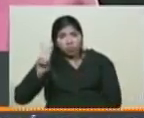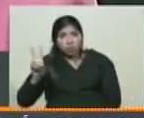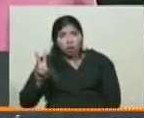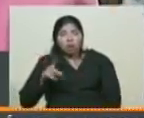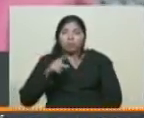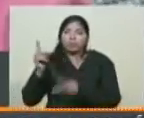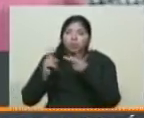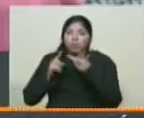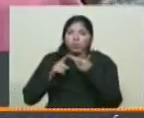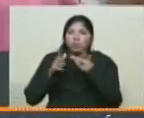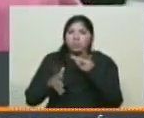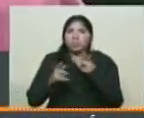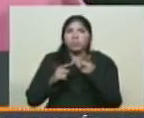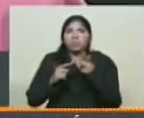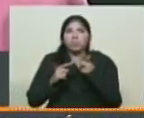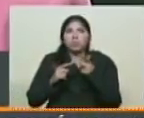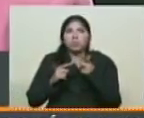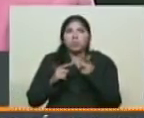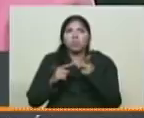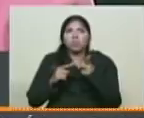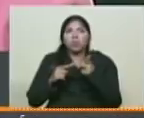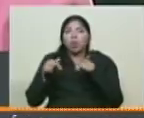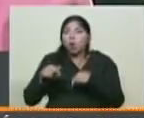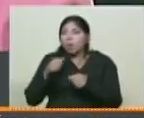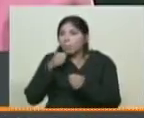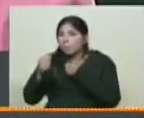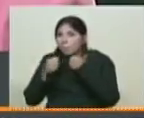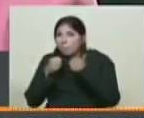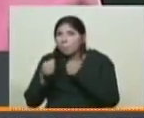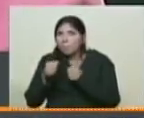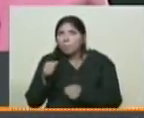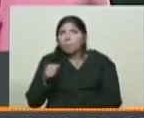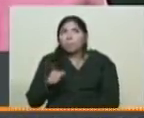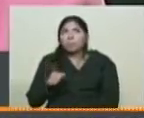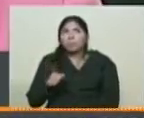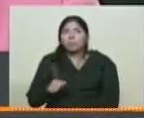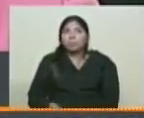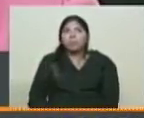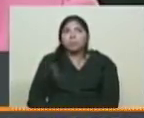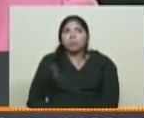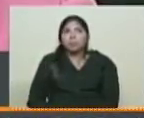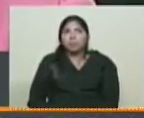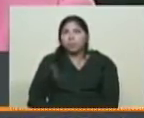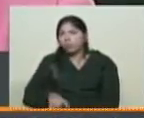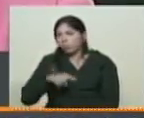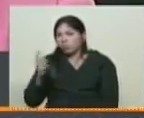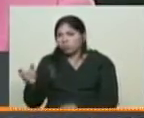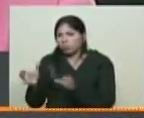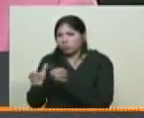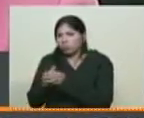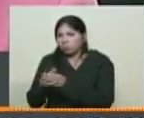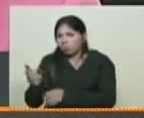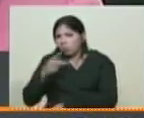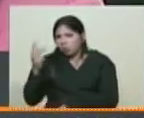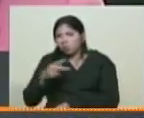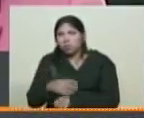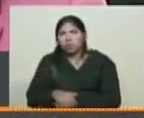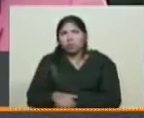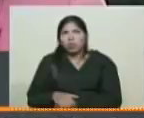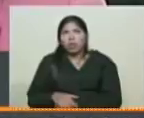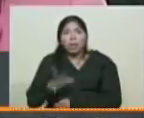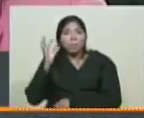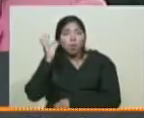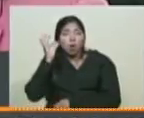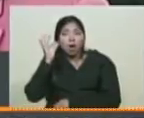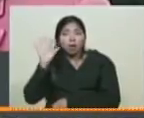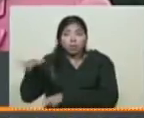segunda pregunta es que también el día de hoy, en rueda de prensa del partido político Patria para Todos, su presidenta Ilenia Medina exhortó a la